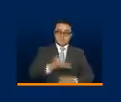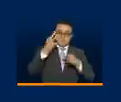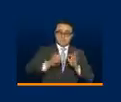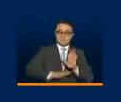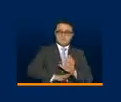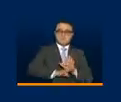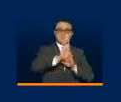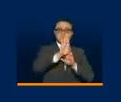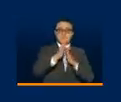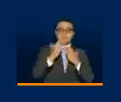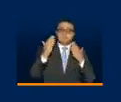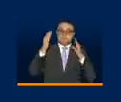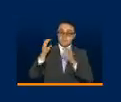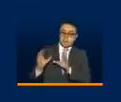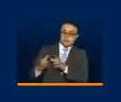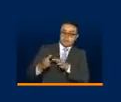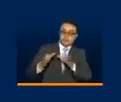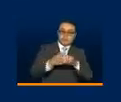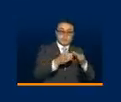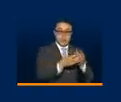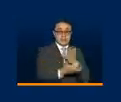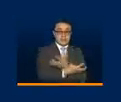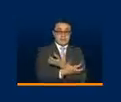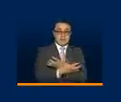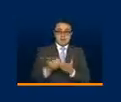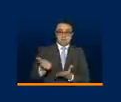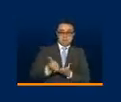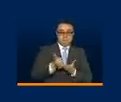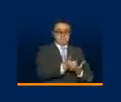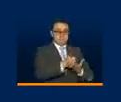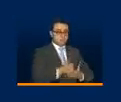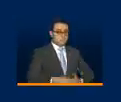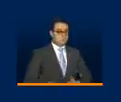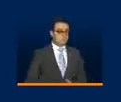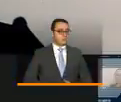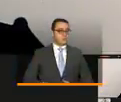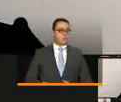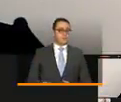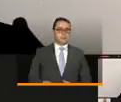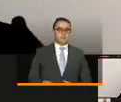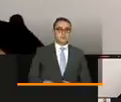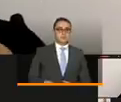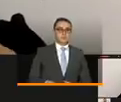exitosamente con la contribución de las sociedades científicas. Bueno, yo quiero empezar con